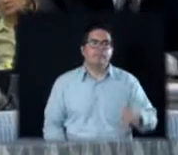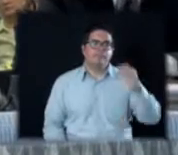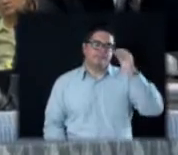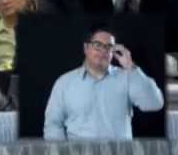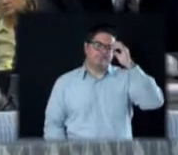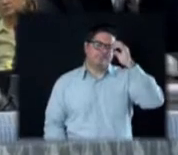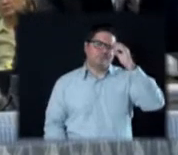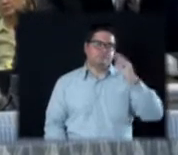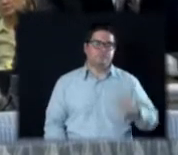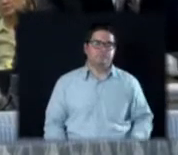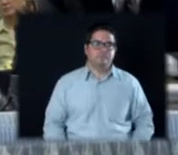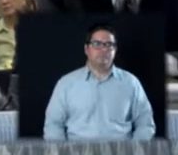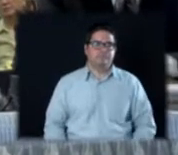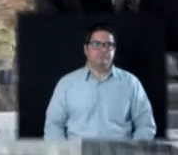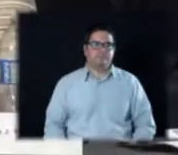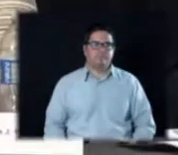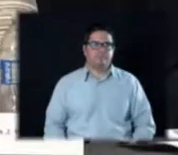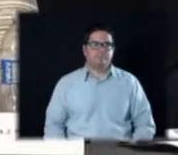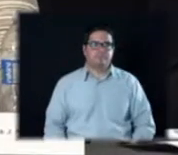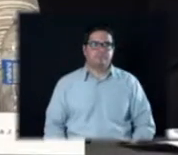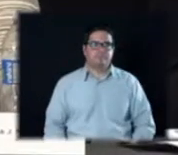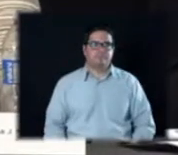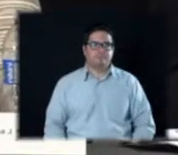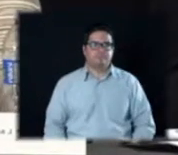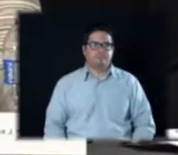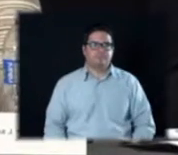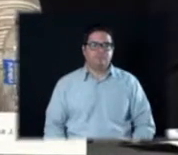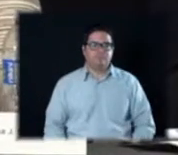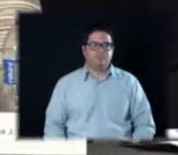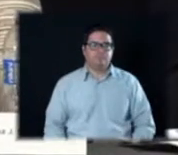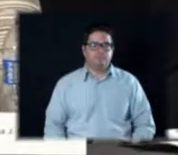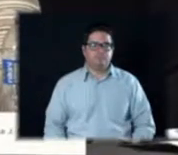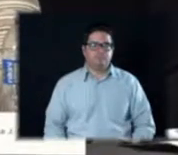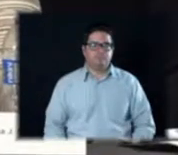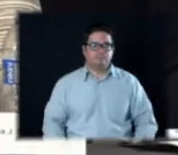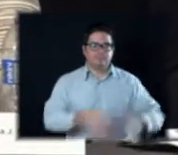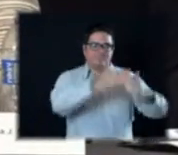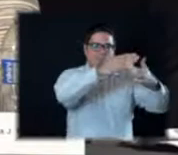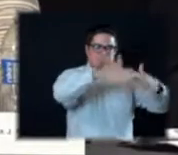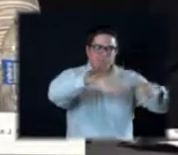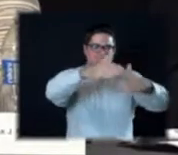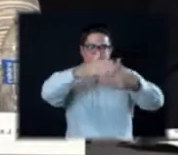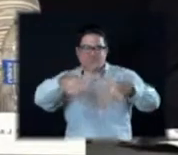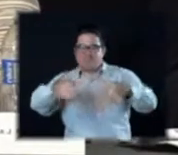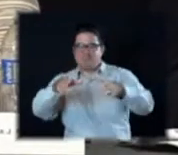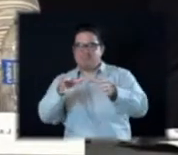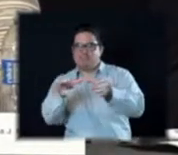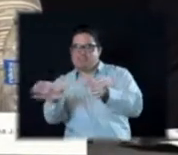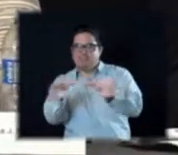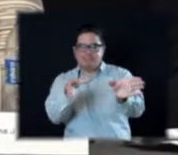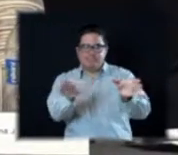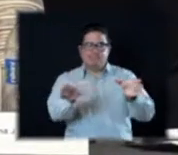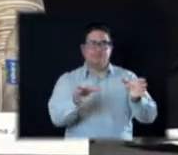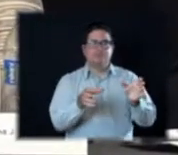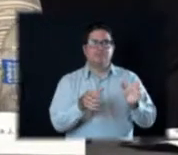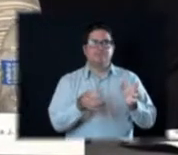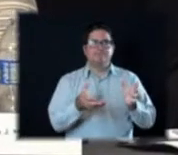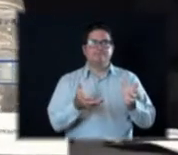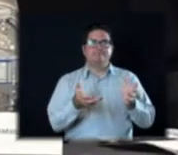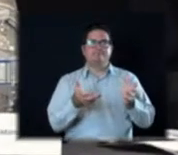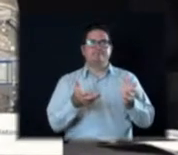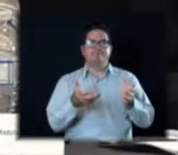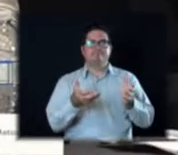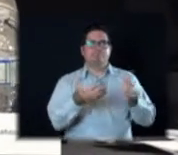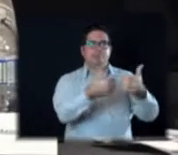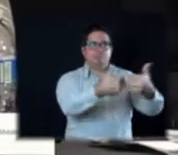¿Podría hablar sobre la relación entre la descentralización y la desegregación